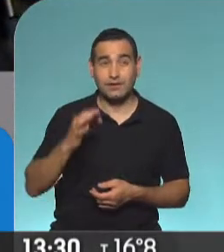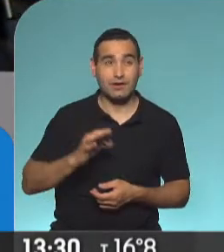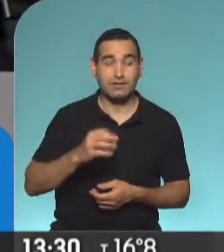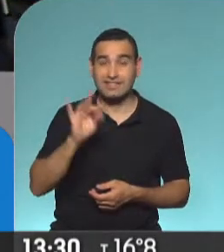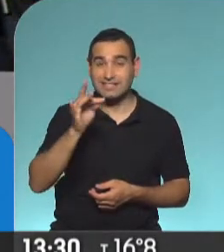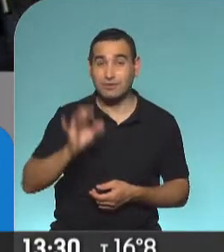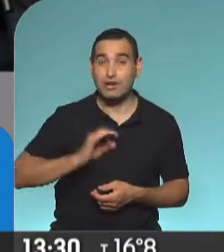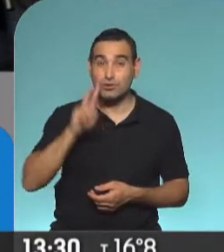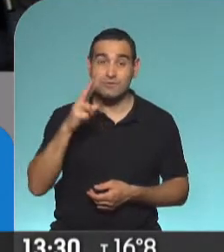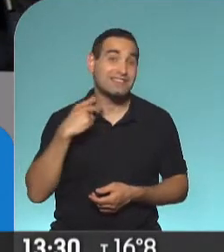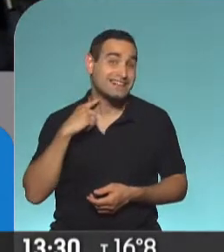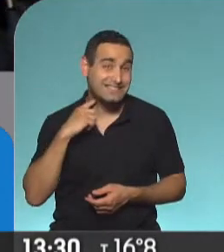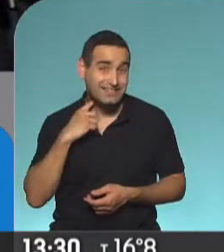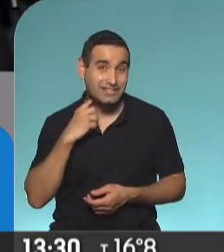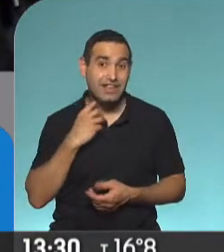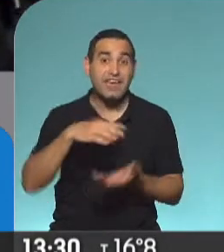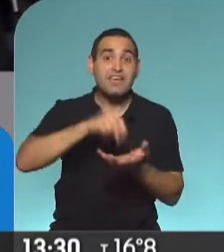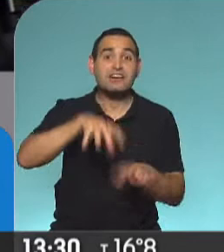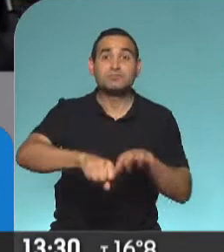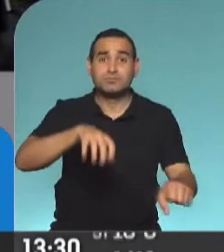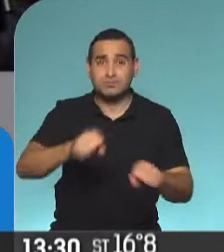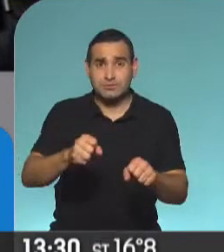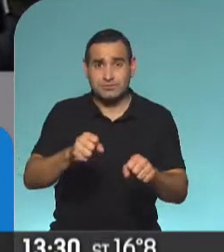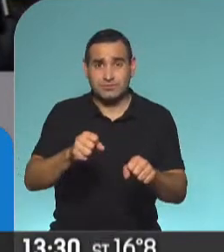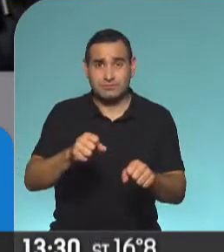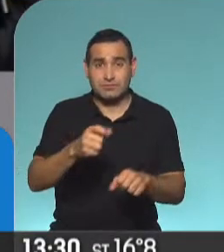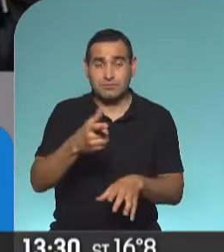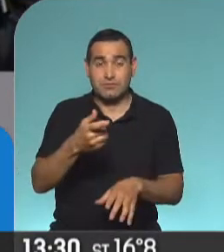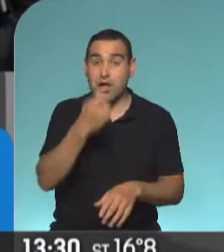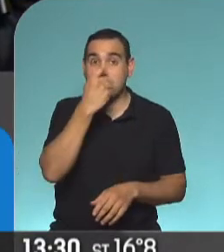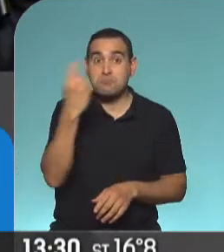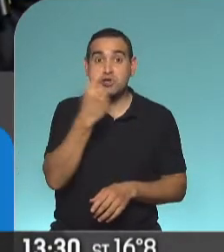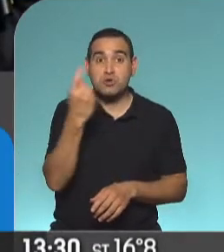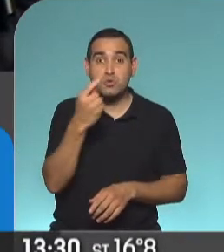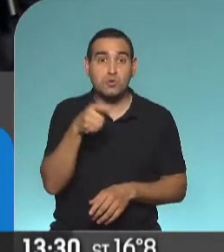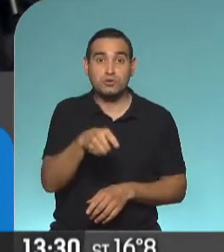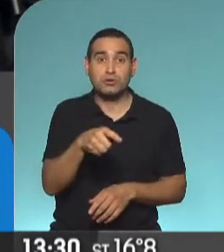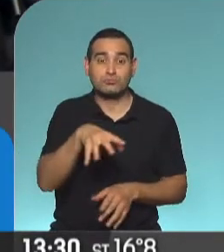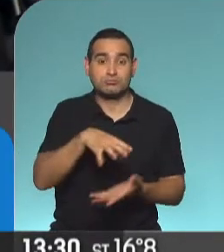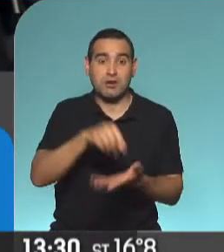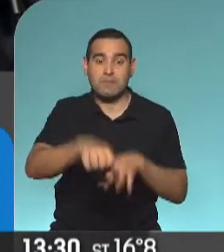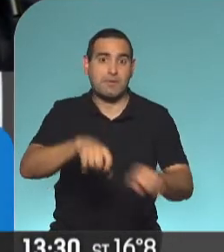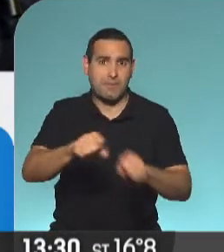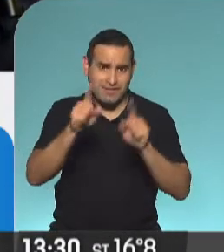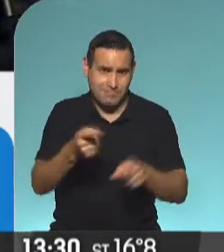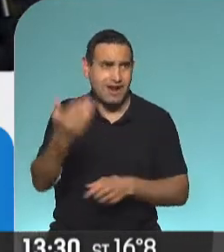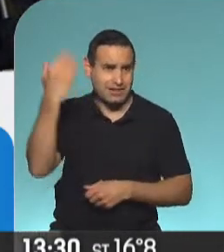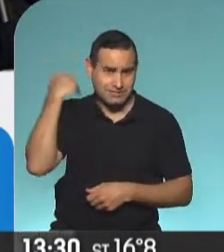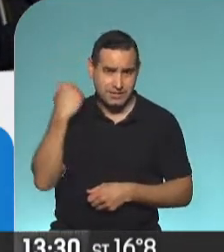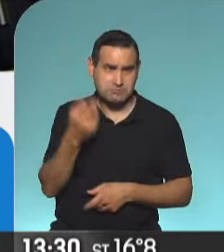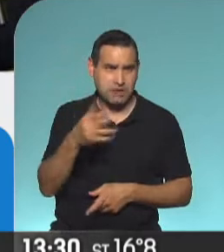diciembre del 2013, toma de tierras, así que de un día para el otro aparece la demanda de tomas de tierra, también hubo, recuerdo la